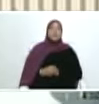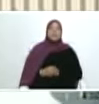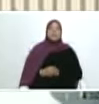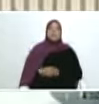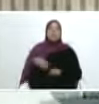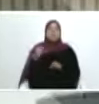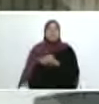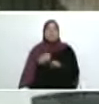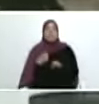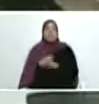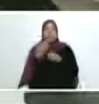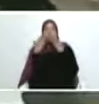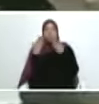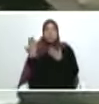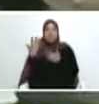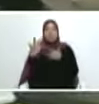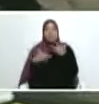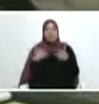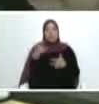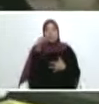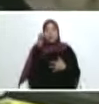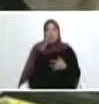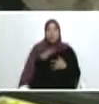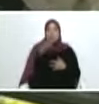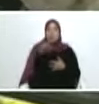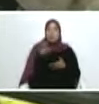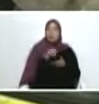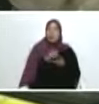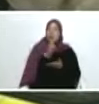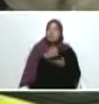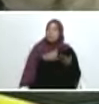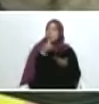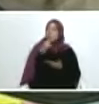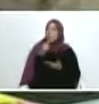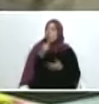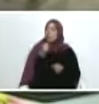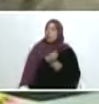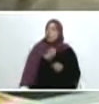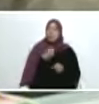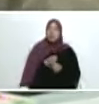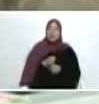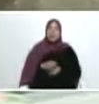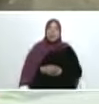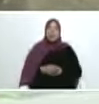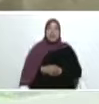altura se han hecho y registrado. Hoy, viernes